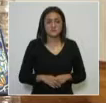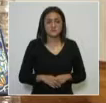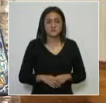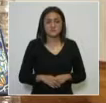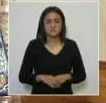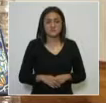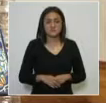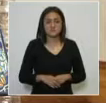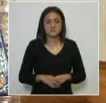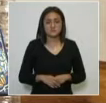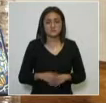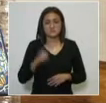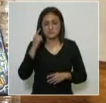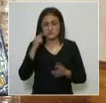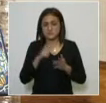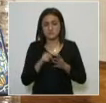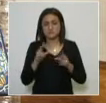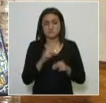No, créanme que no.